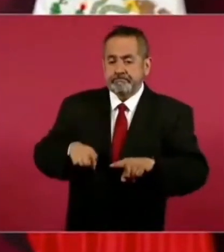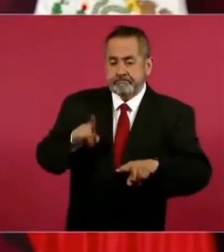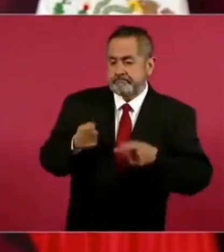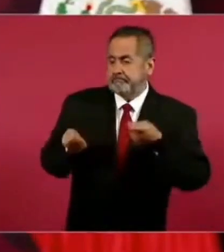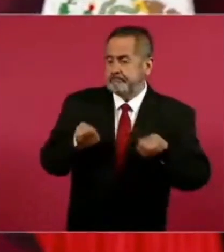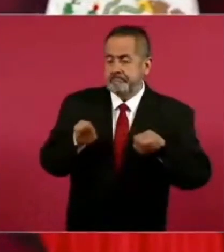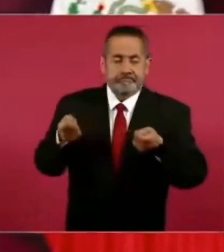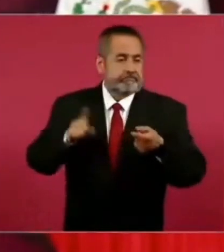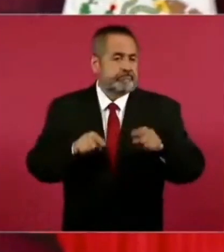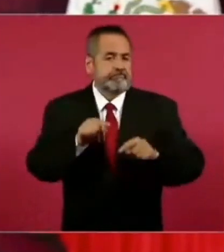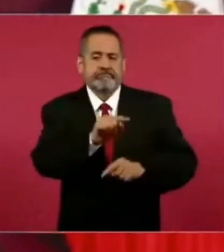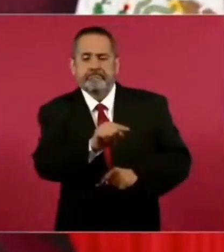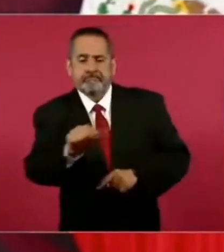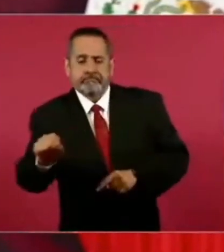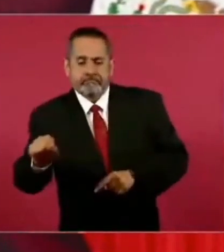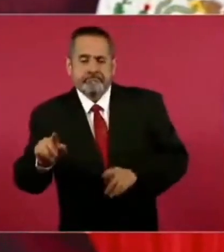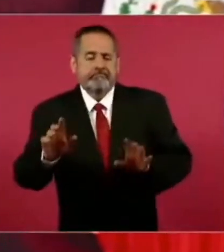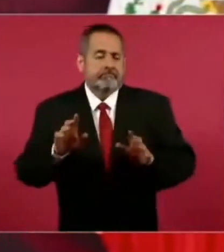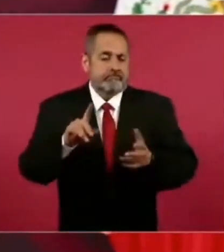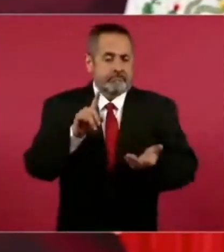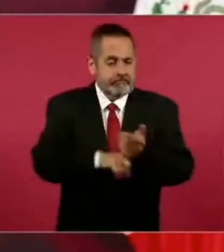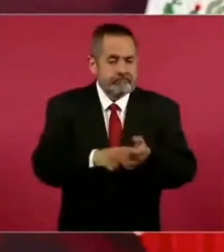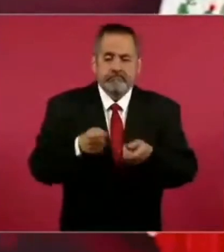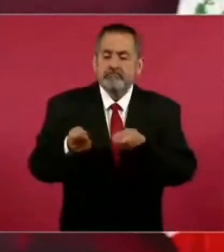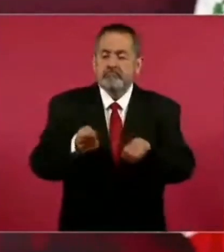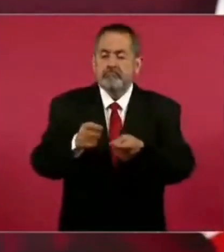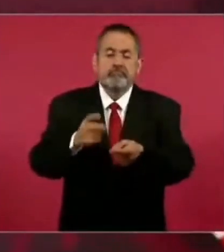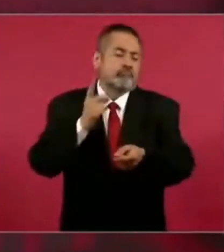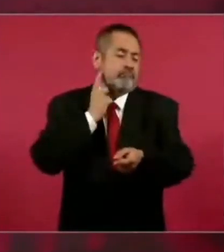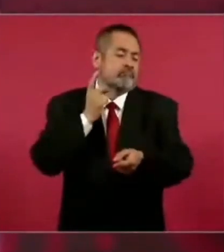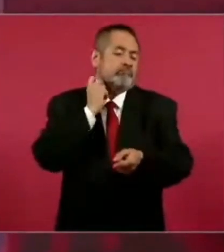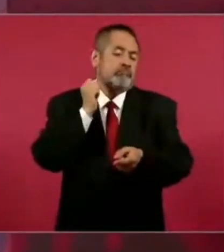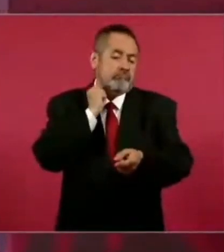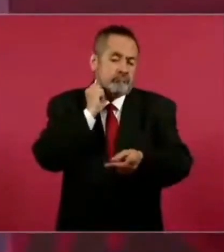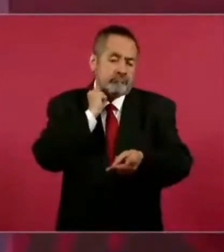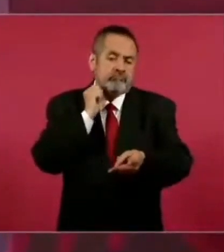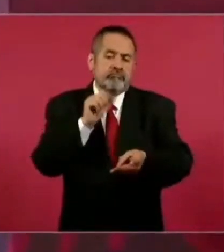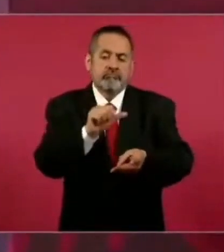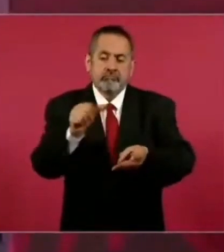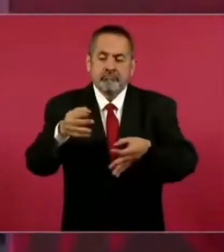en el poder legislativo, en el poder judicial,